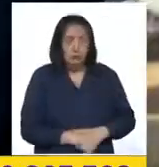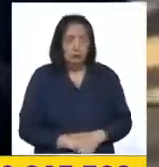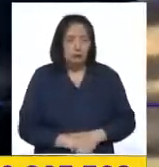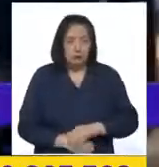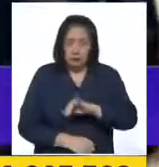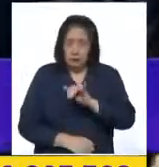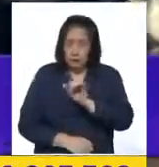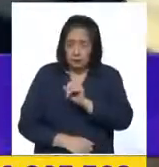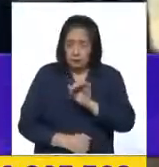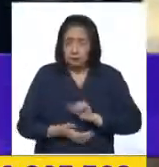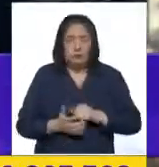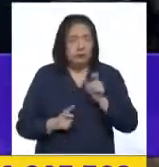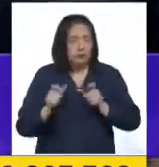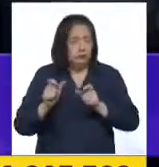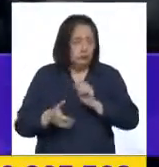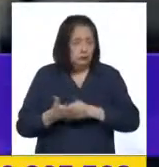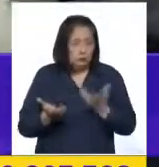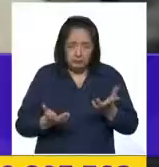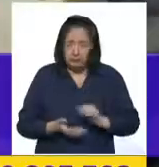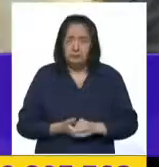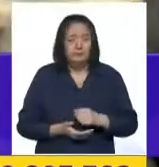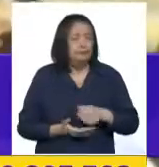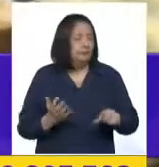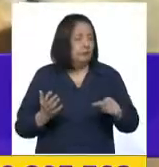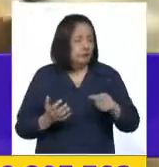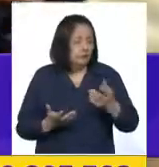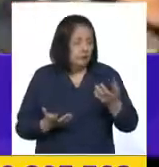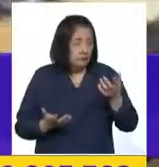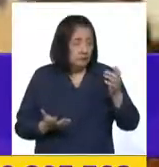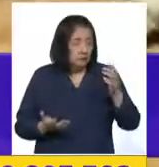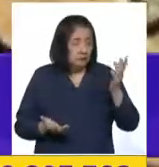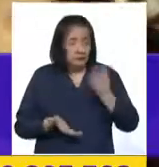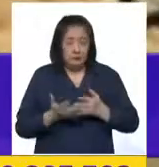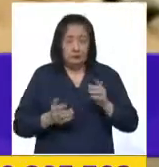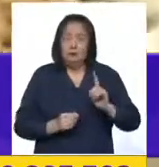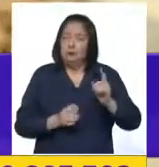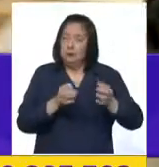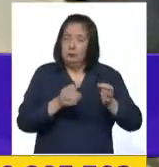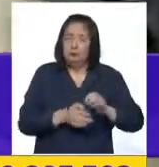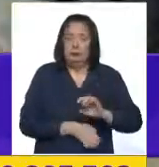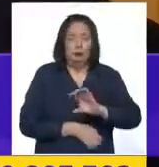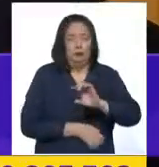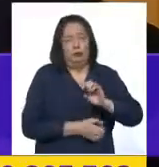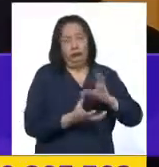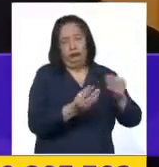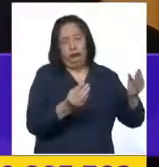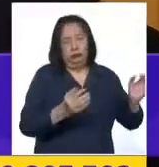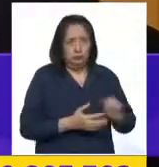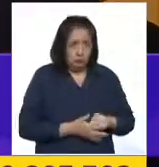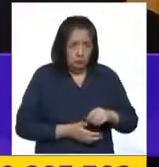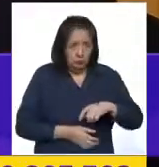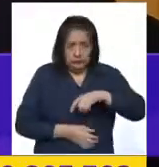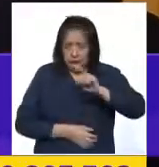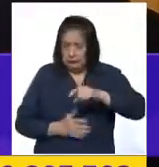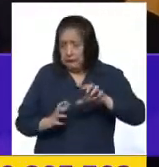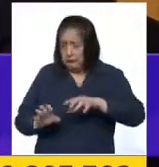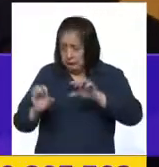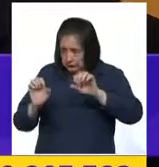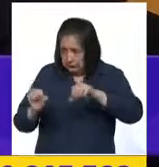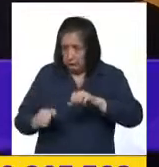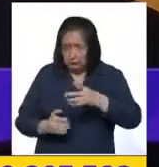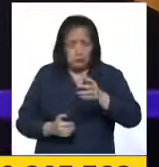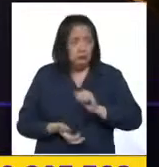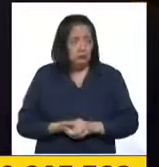Jaime Quito, los infractores que cometan delitos deben ser juzgados, pero no se debe satanizar al grueso de migrantes. Lo que tienen que hacer es